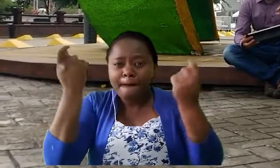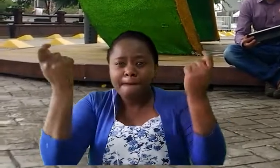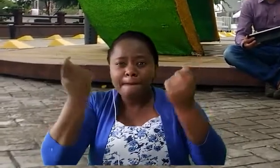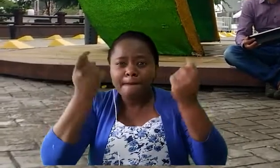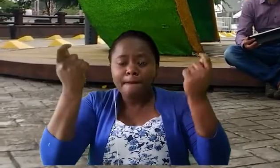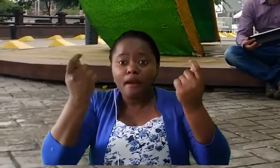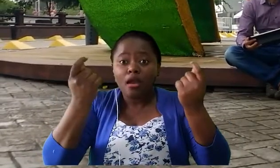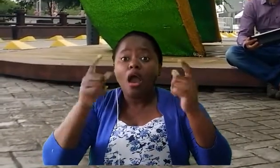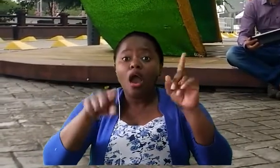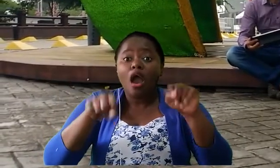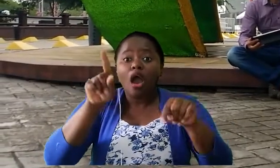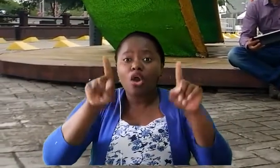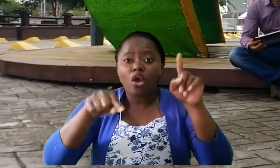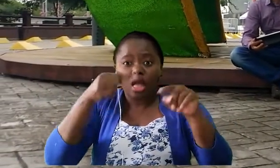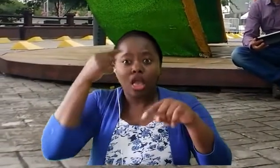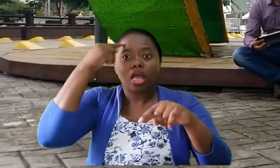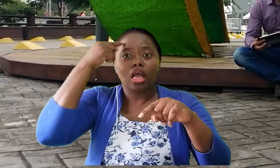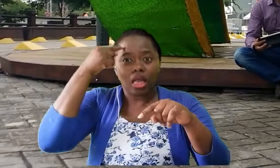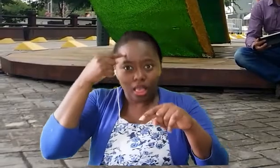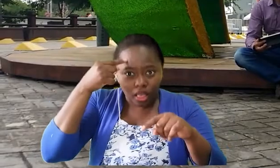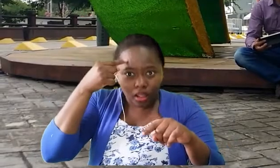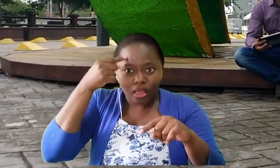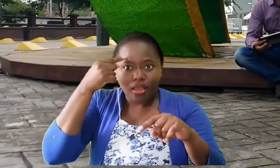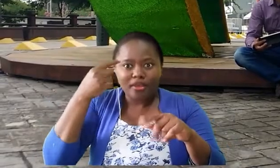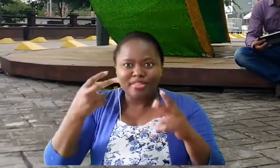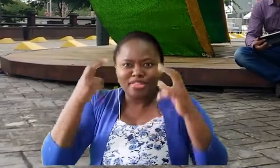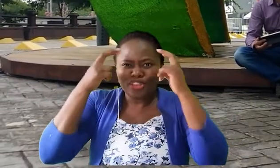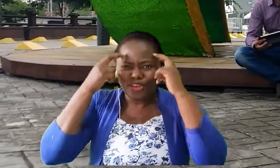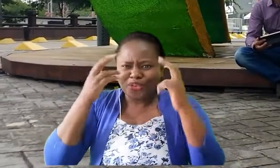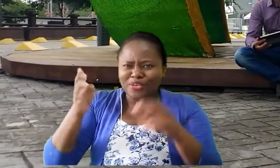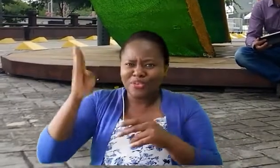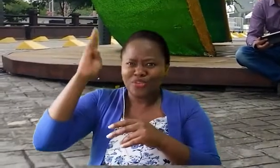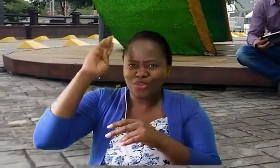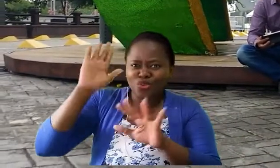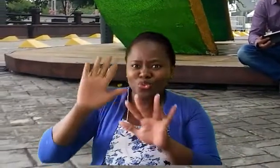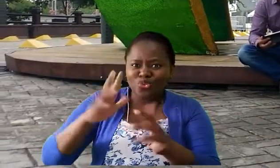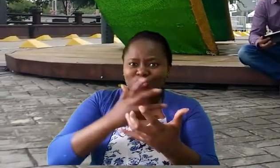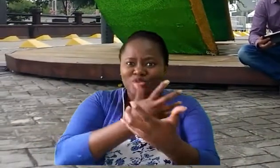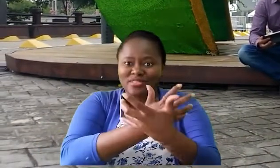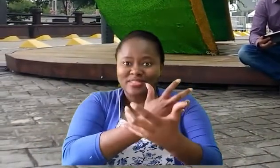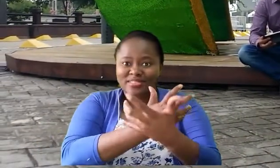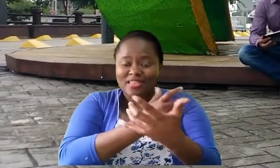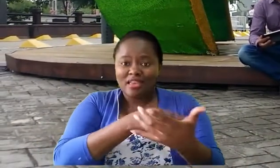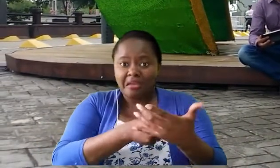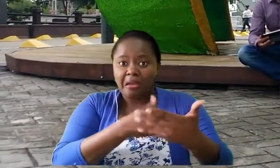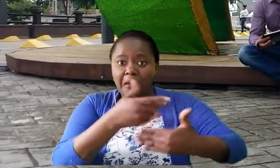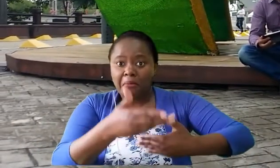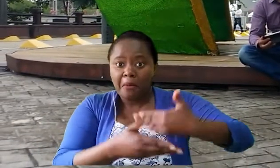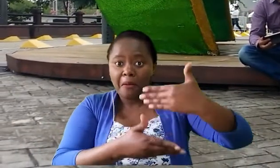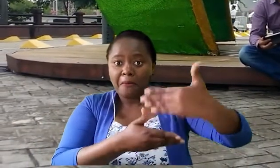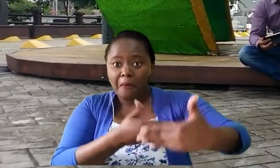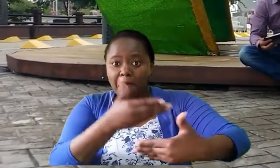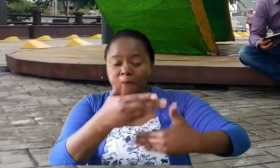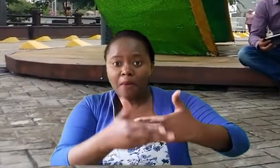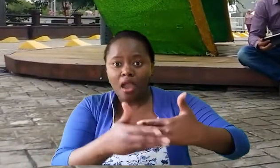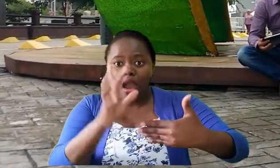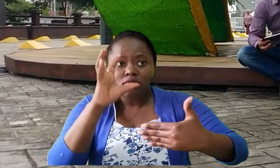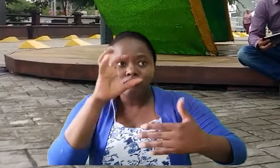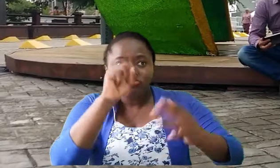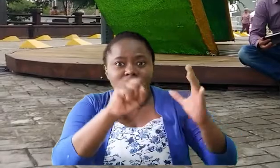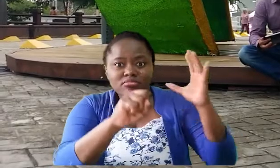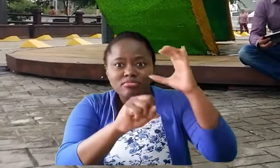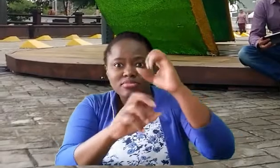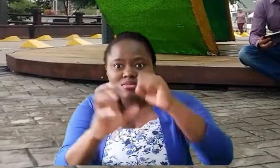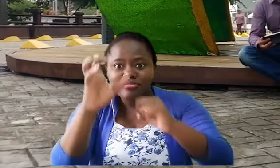teológicas desde las ciencias, es decir, en la medida en que las ciencias van descubriendo nuevas cosas, pues tal vez